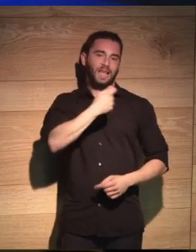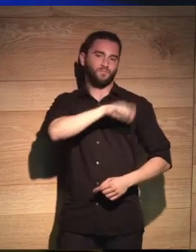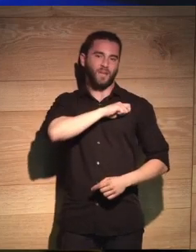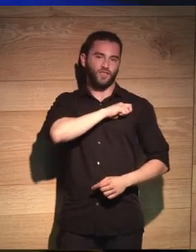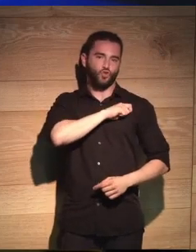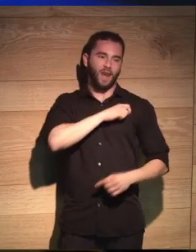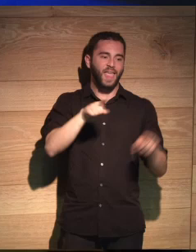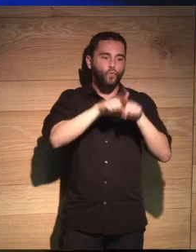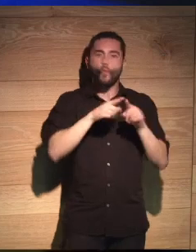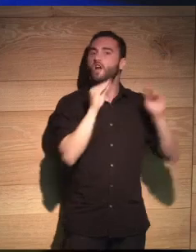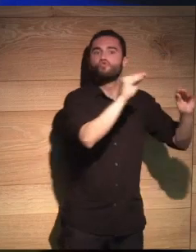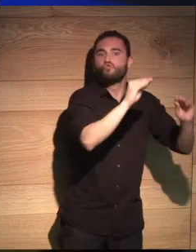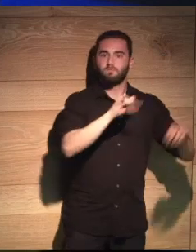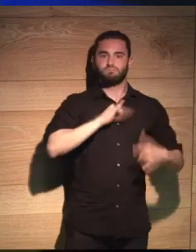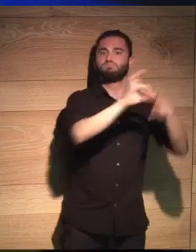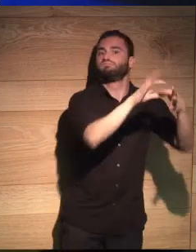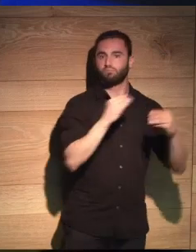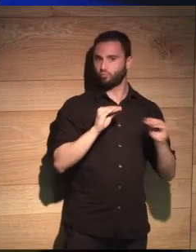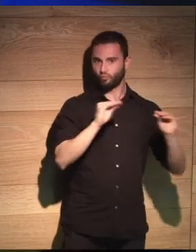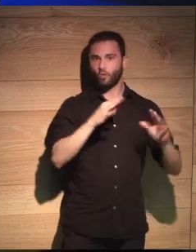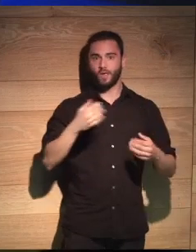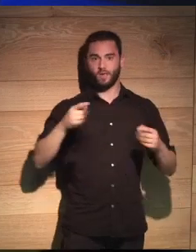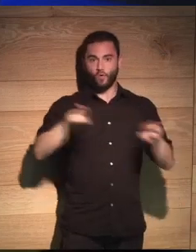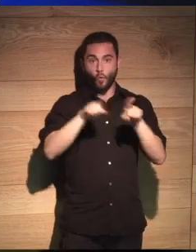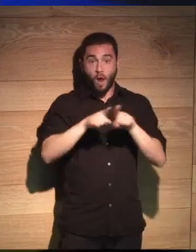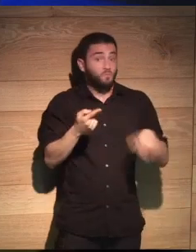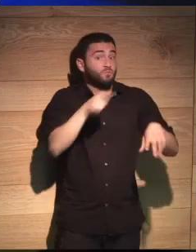Pues tal vez el paralelismo lo haya dicho usted.